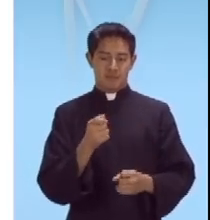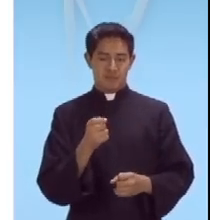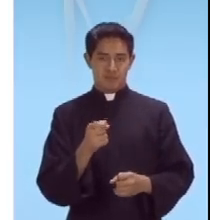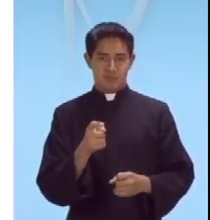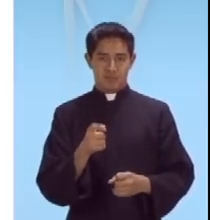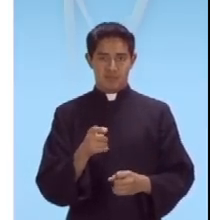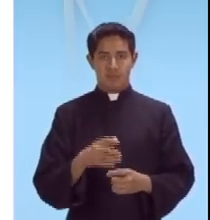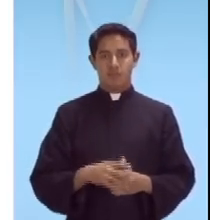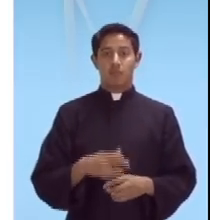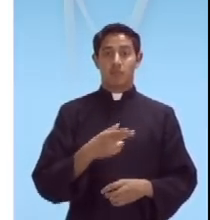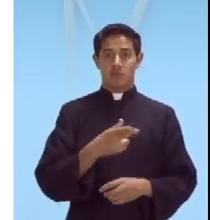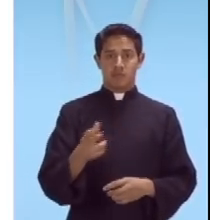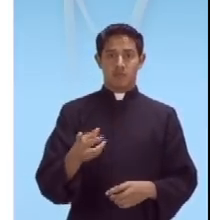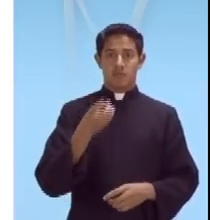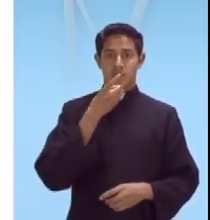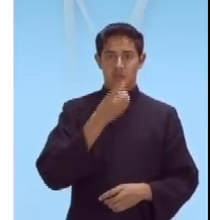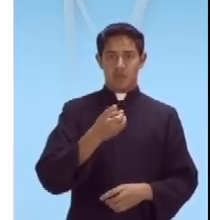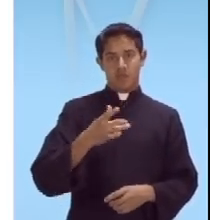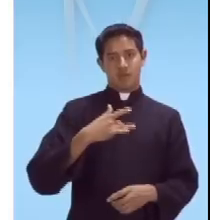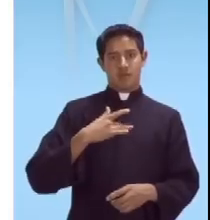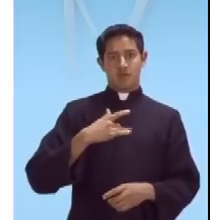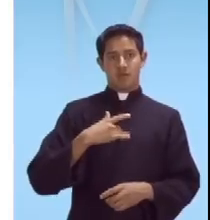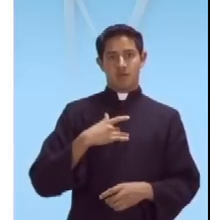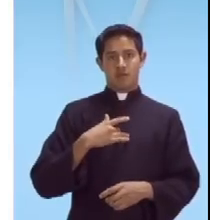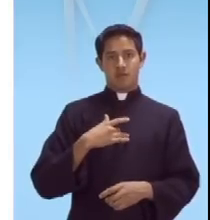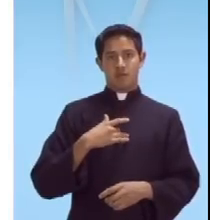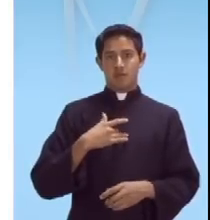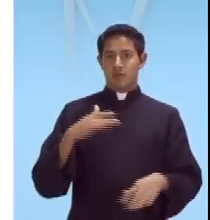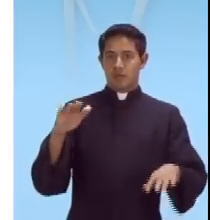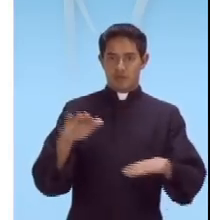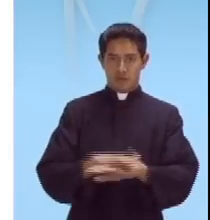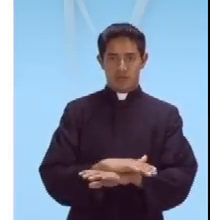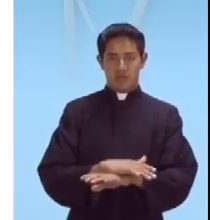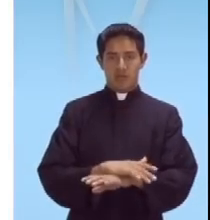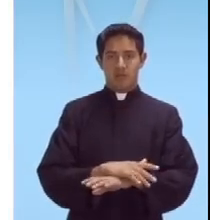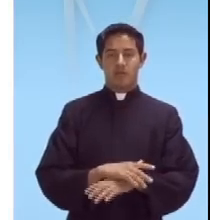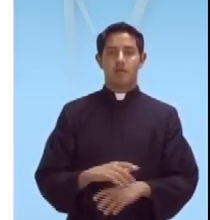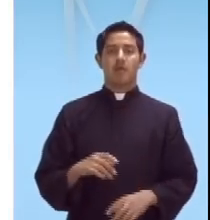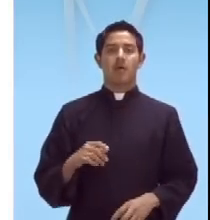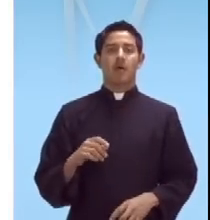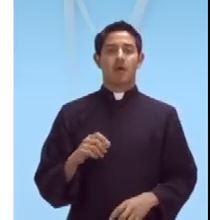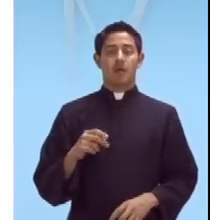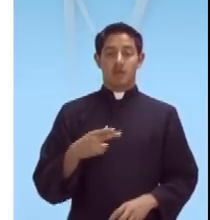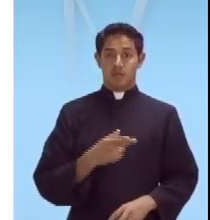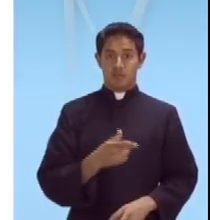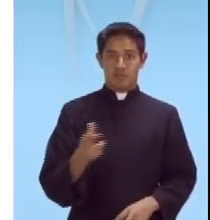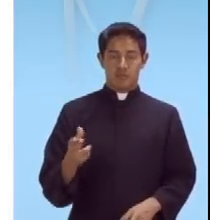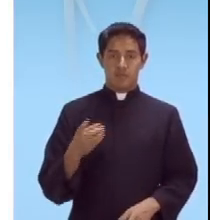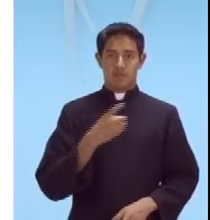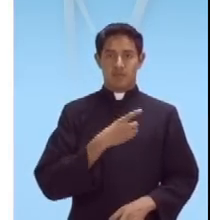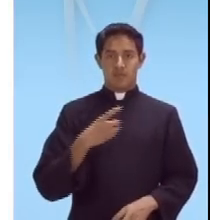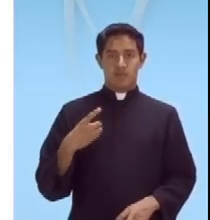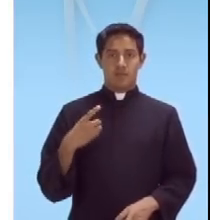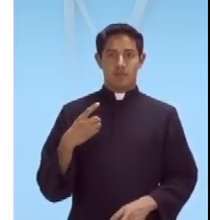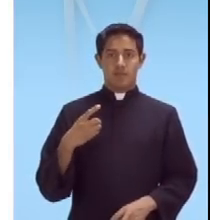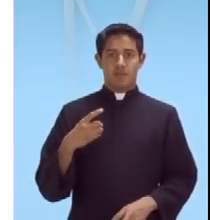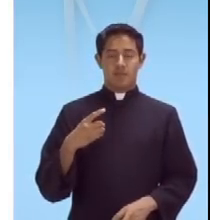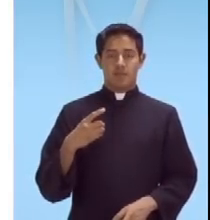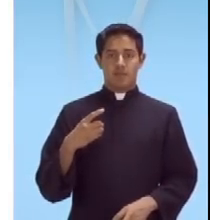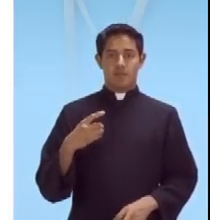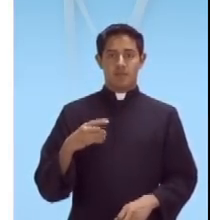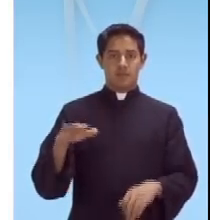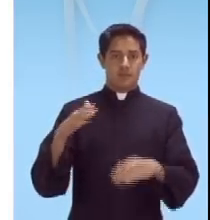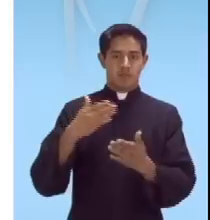para que deseches, para que elimines todo aquello que no te permite ser feliz. Le dirían a ese